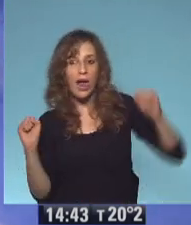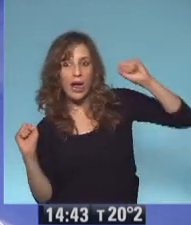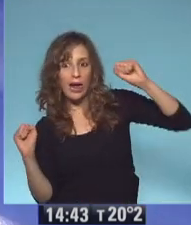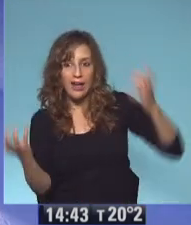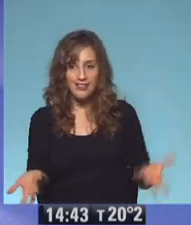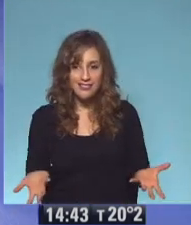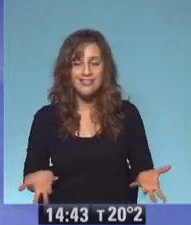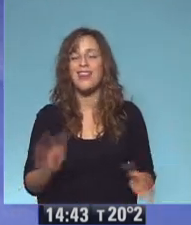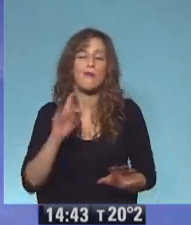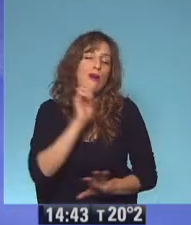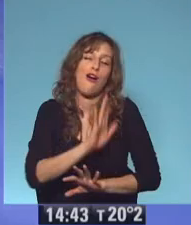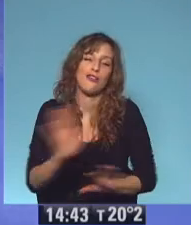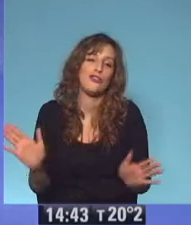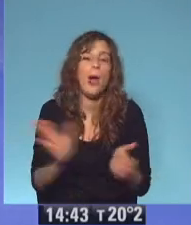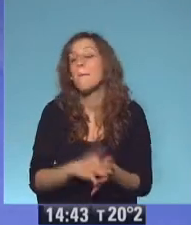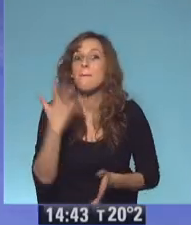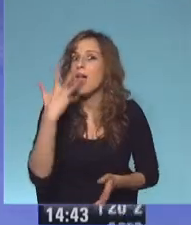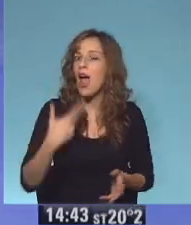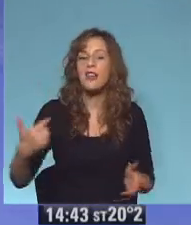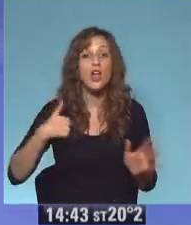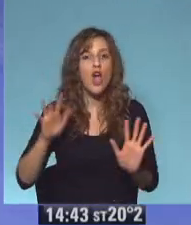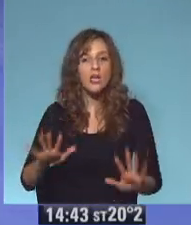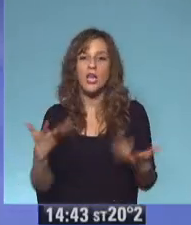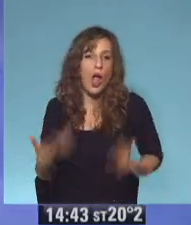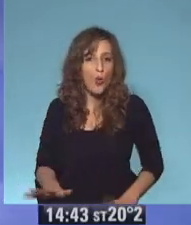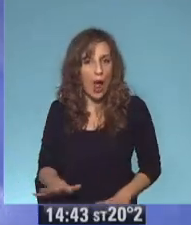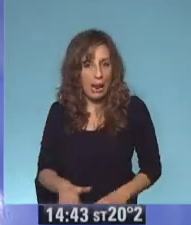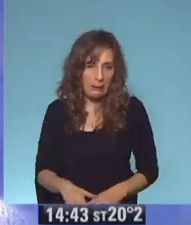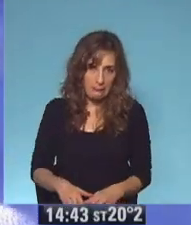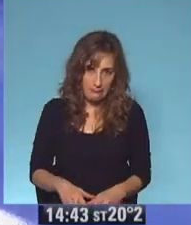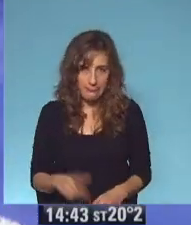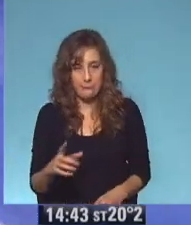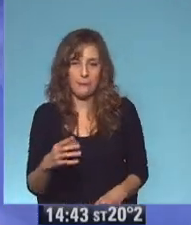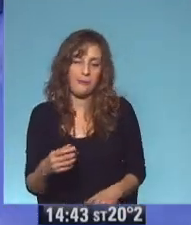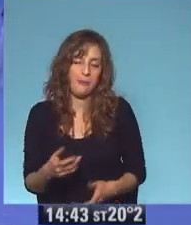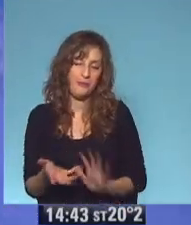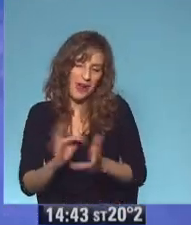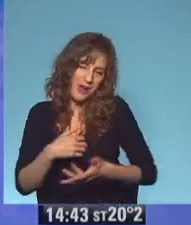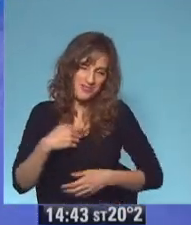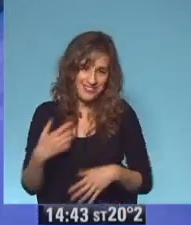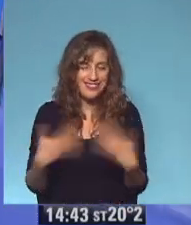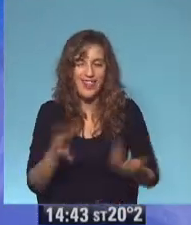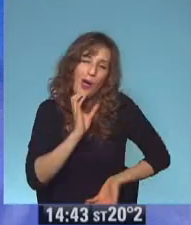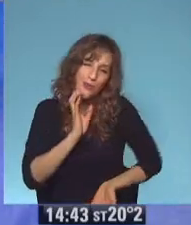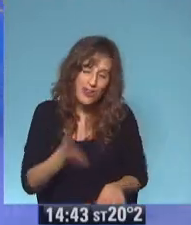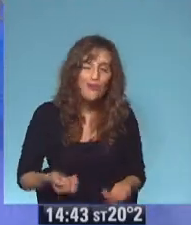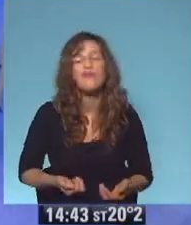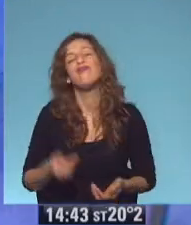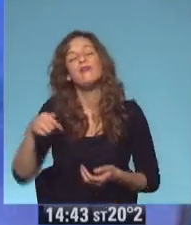Salí hermoso. Me encanta porque soy tan natural para la foto, la verdad. Bueno, recuerden, nos mandan la foto